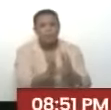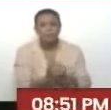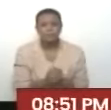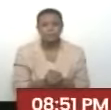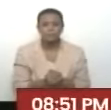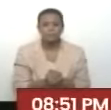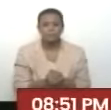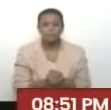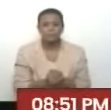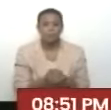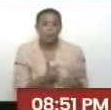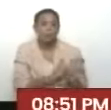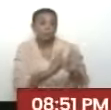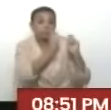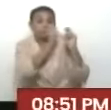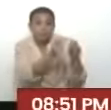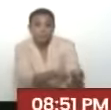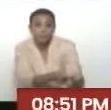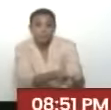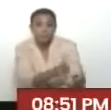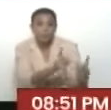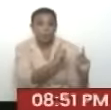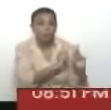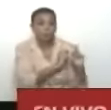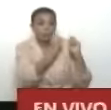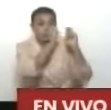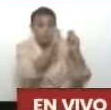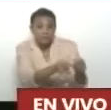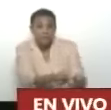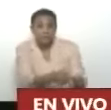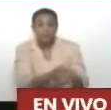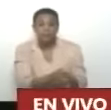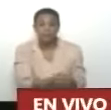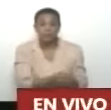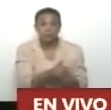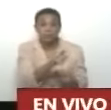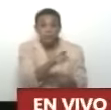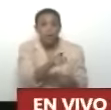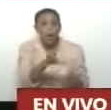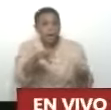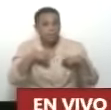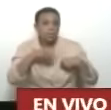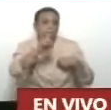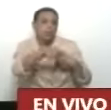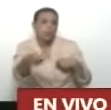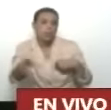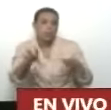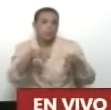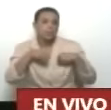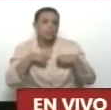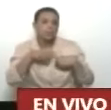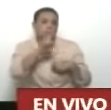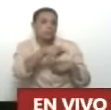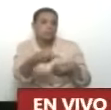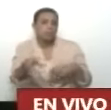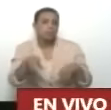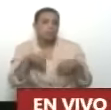Te voy a asignar una tarea en vivo directo. Tú me dices si aceptas o no aceptas.